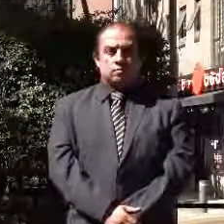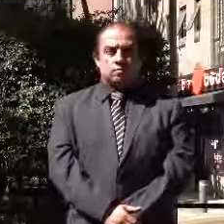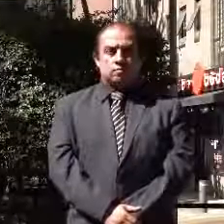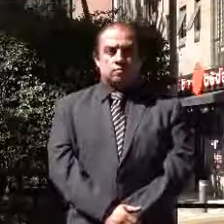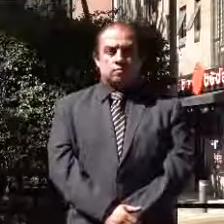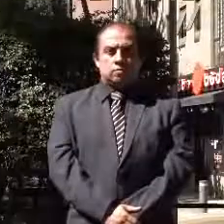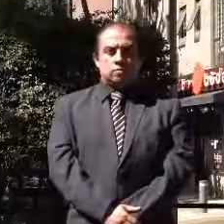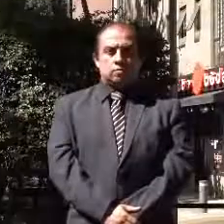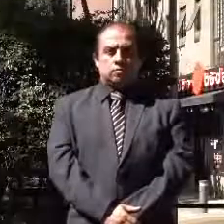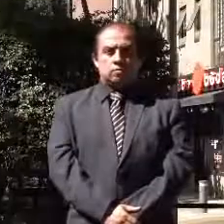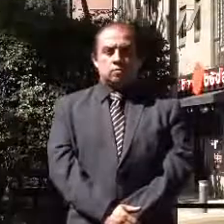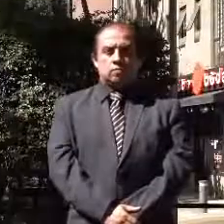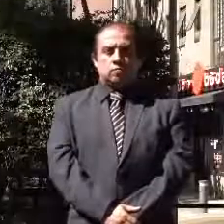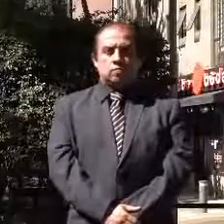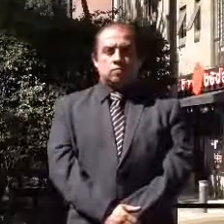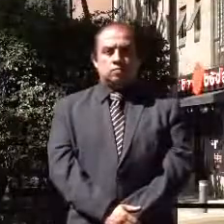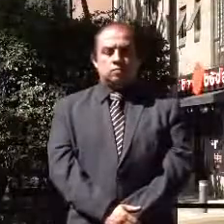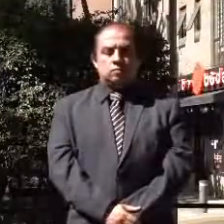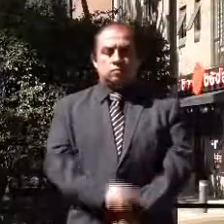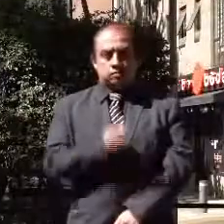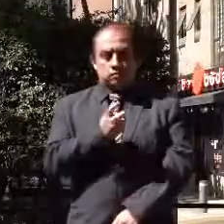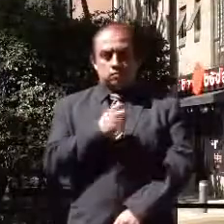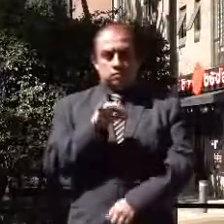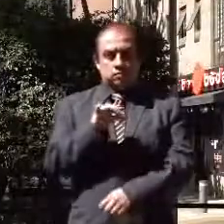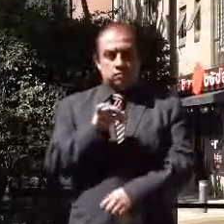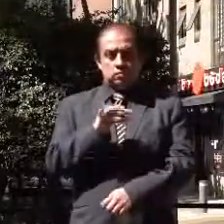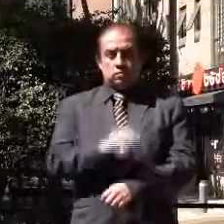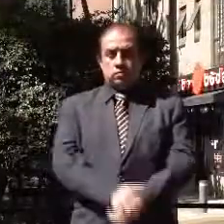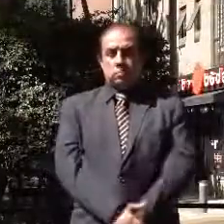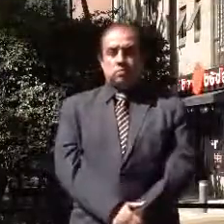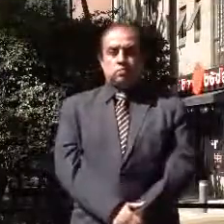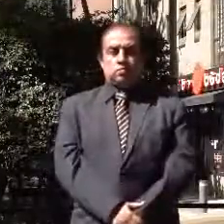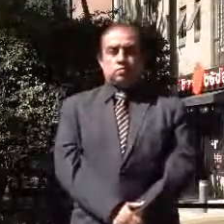presiones? Exacto. Sí.